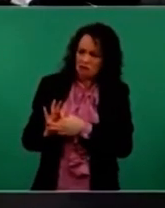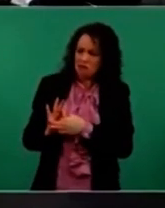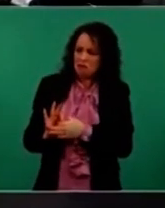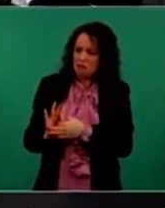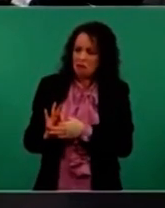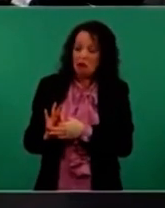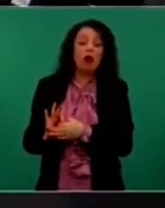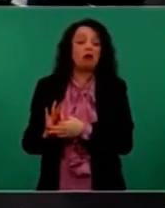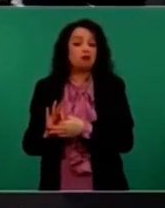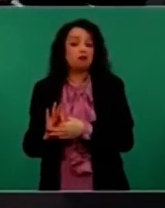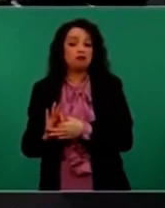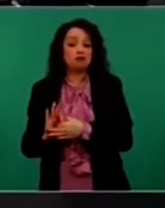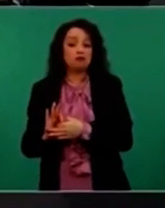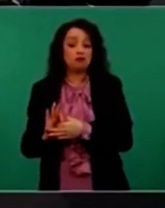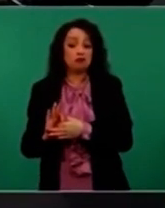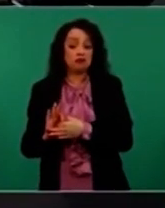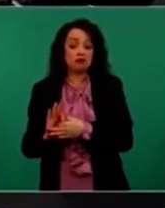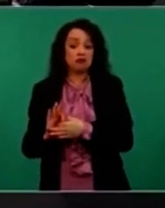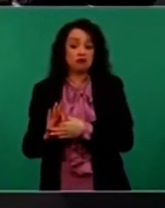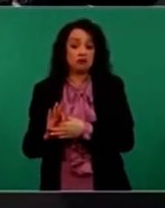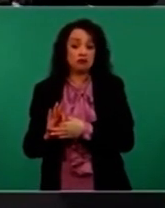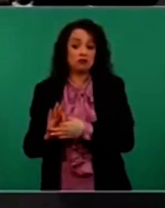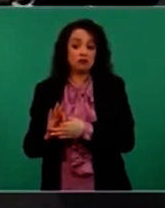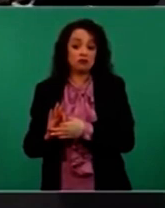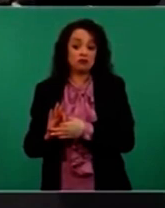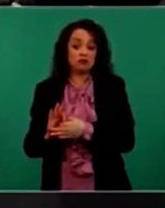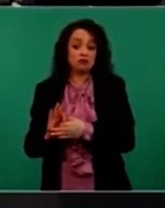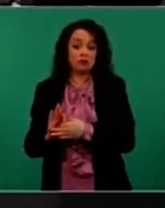se habla de que él recibió dinero.